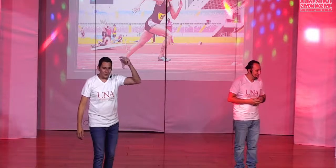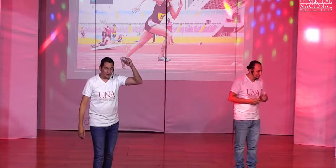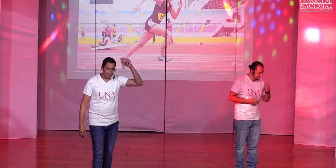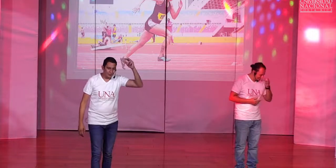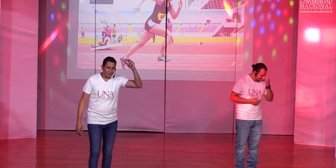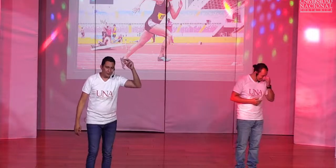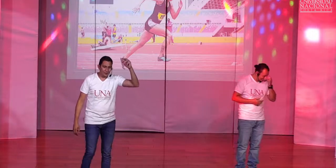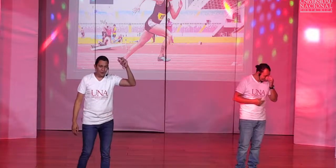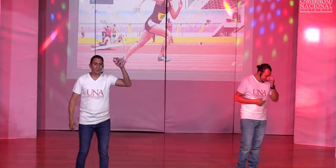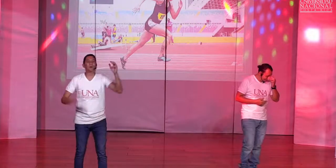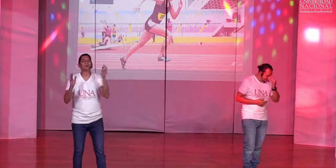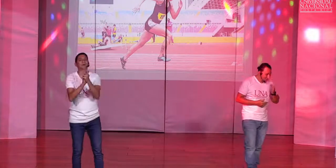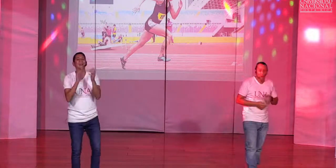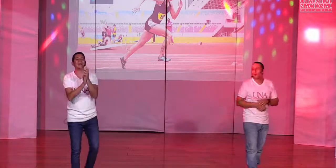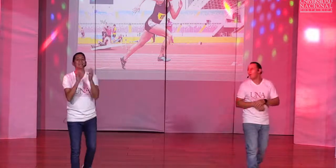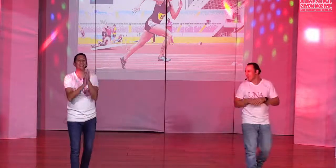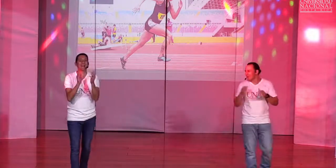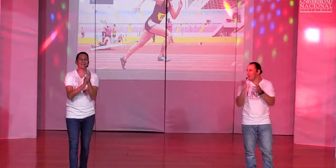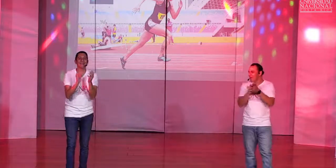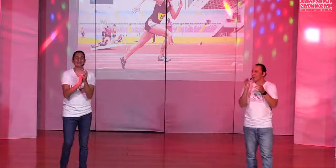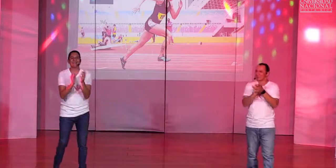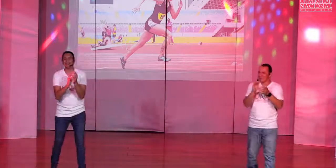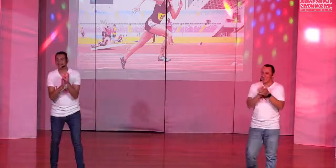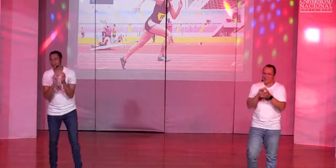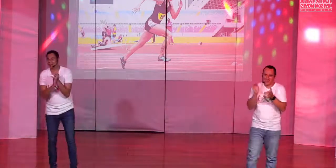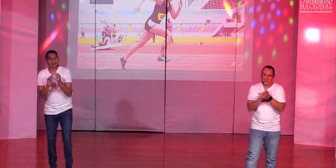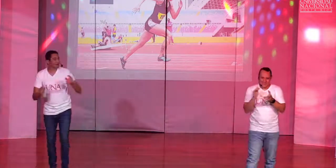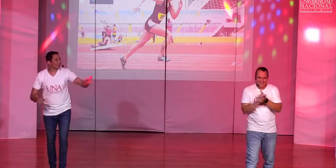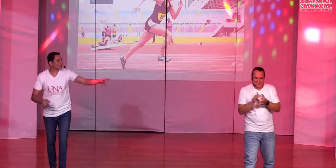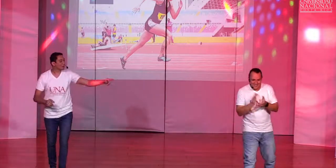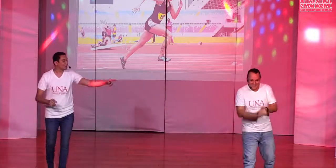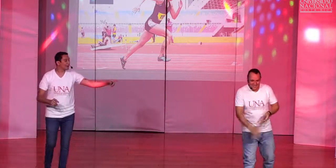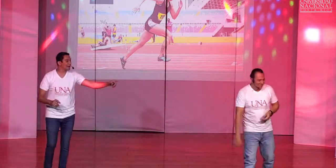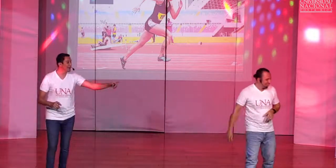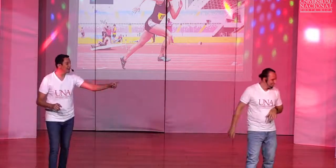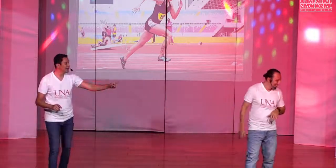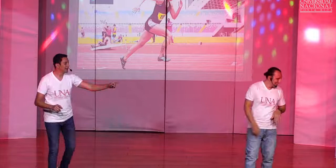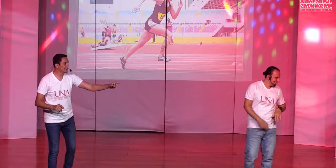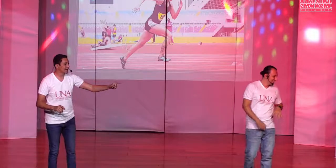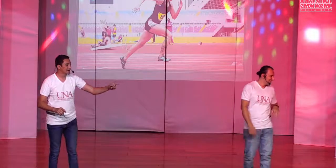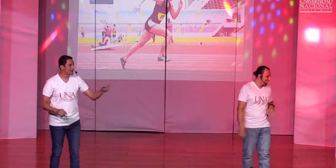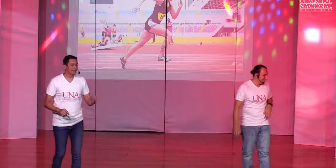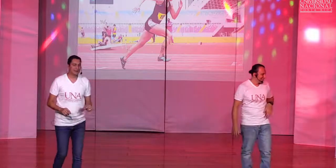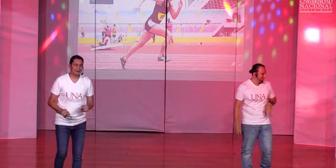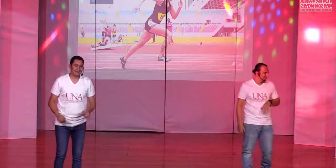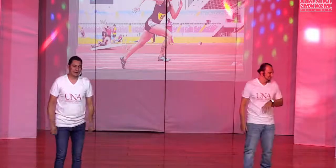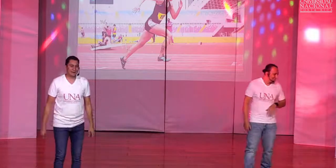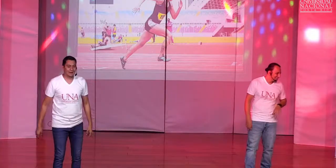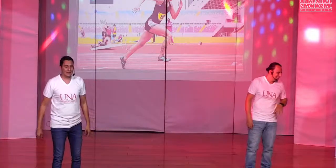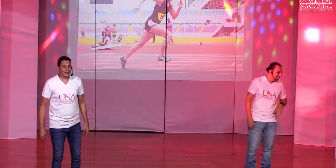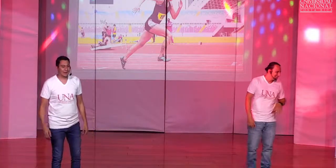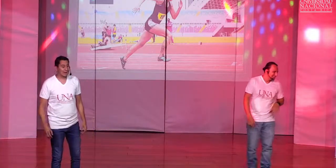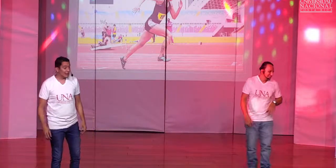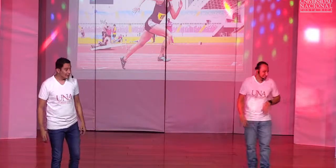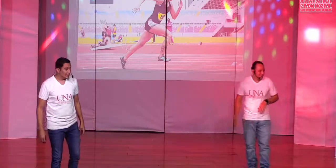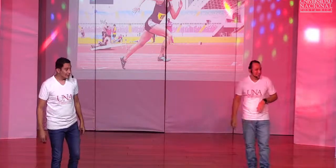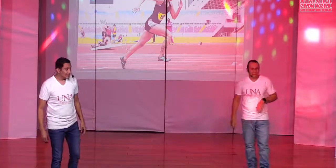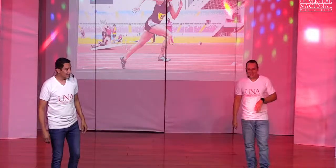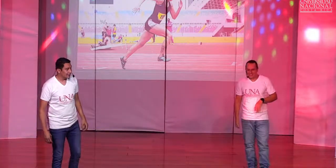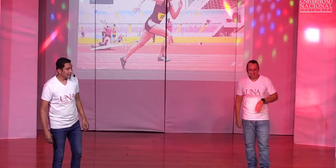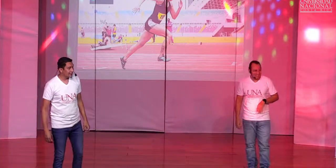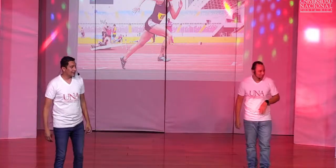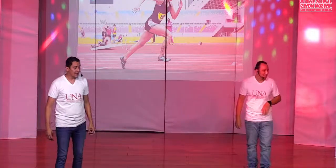muy, salud y muy, promoción estudiantil. Muy bien, excelente. ¿Cuál es el nombre de ella? Nelly Lewis Salas.